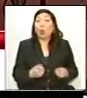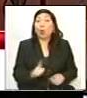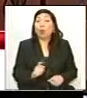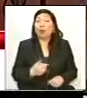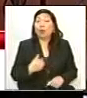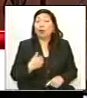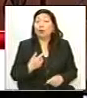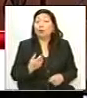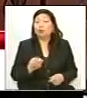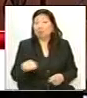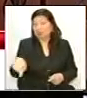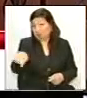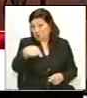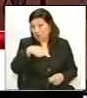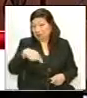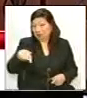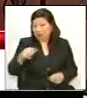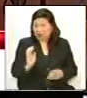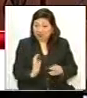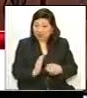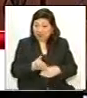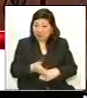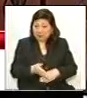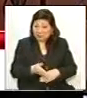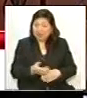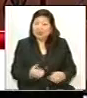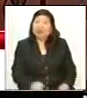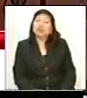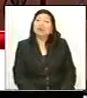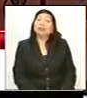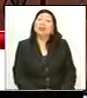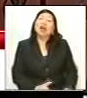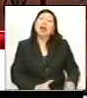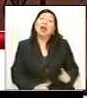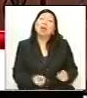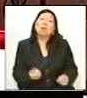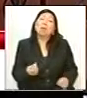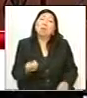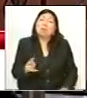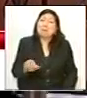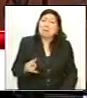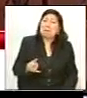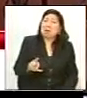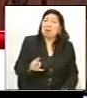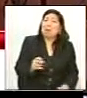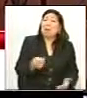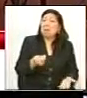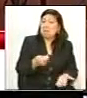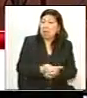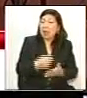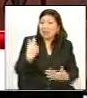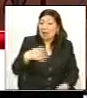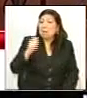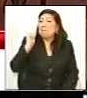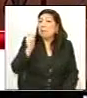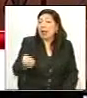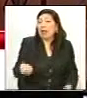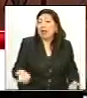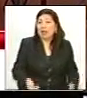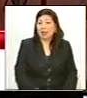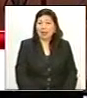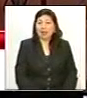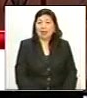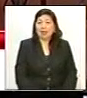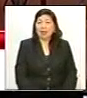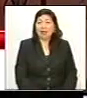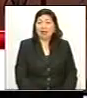nosotros entramos, ¿no? Y vemos que efectivamente hay una sobrevaloración y se ha pagado esa sobrevaloración,